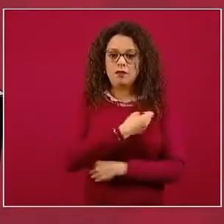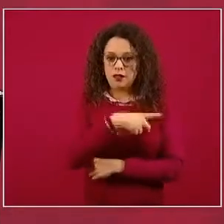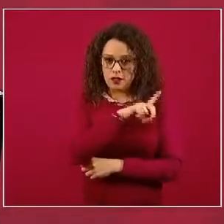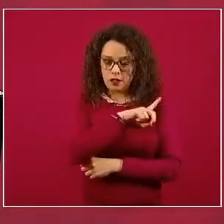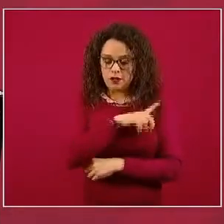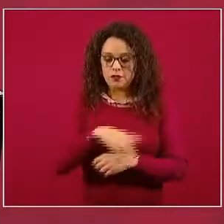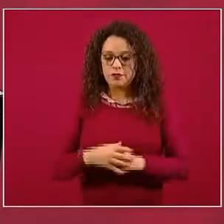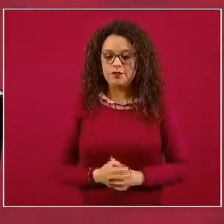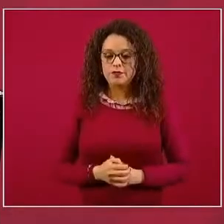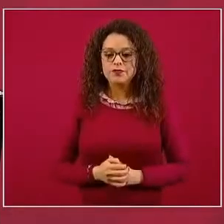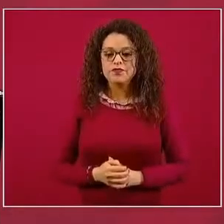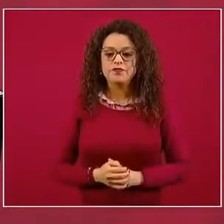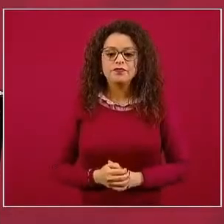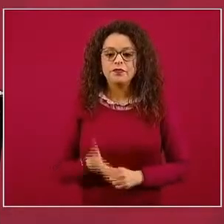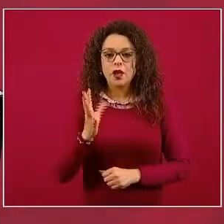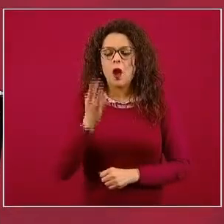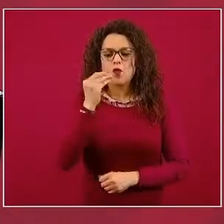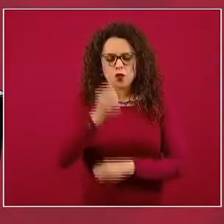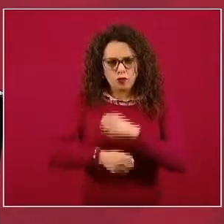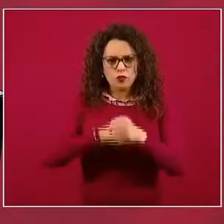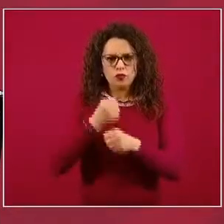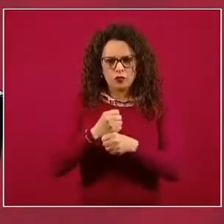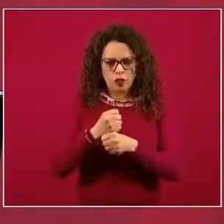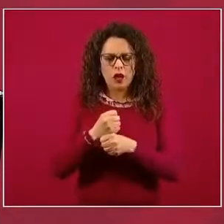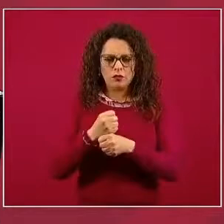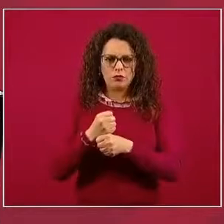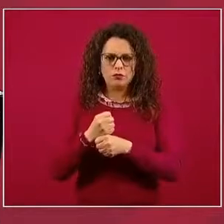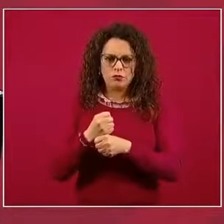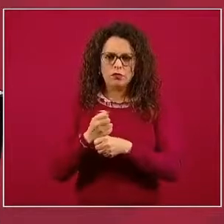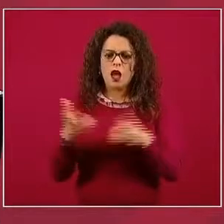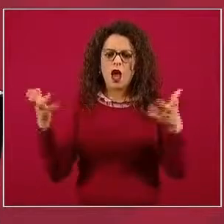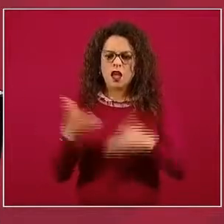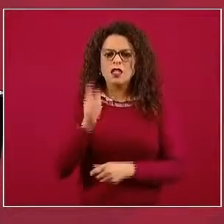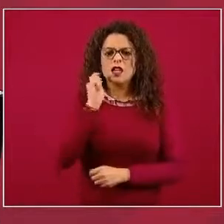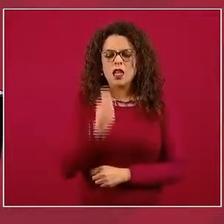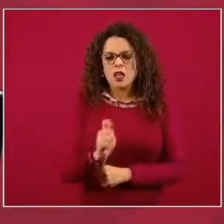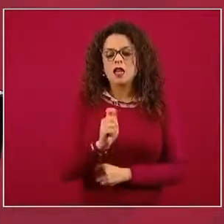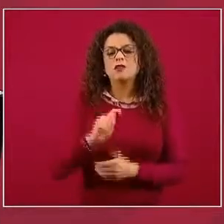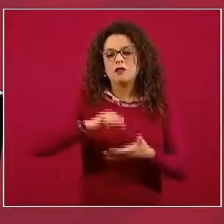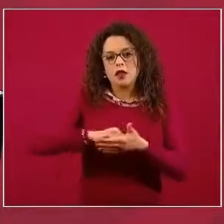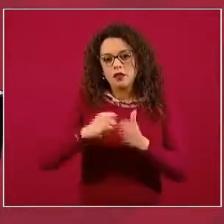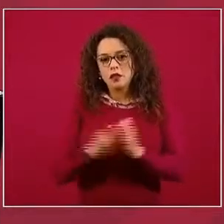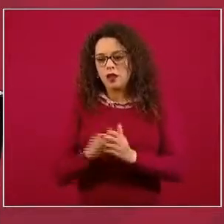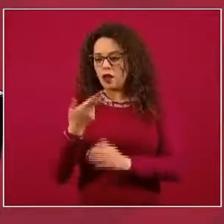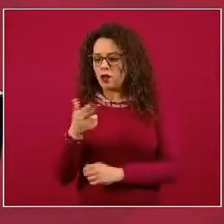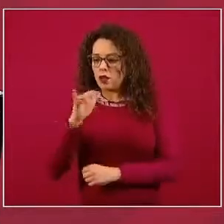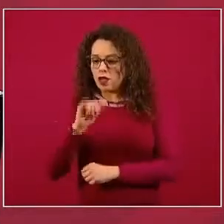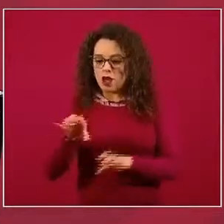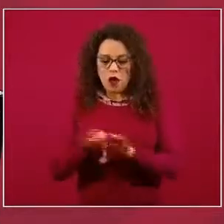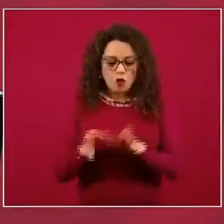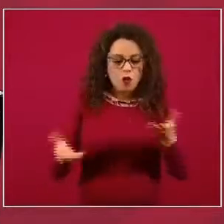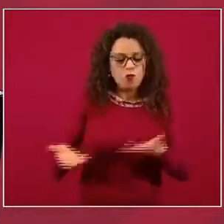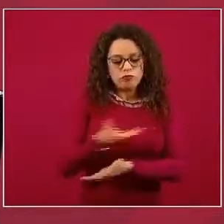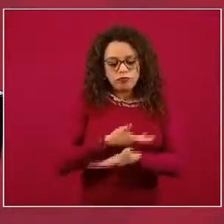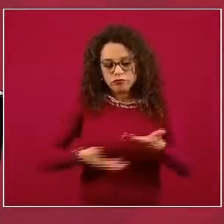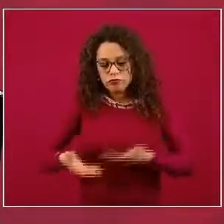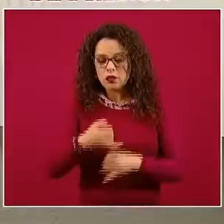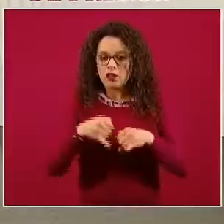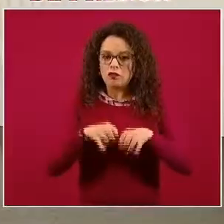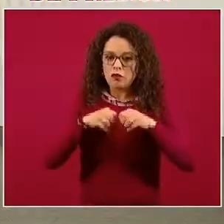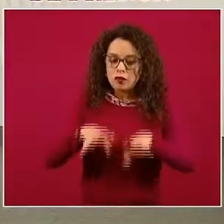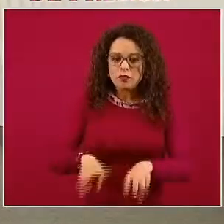varios años se firmaron también guías técnicas de intercambio de información y cooperación en asuntos de